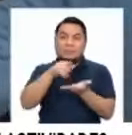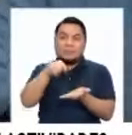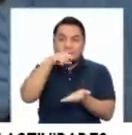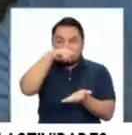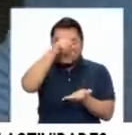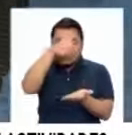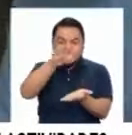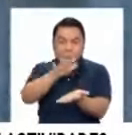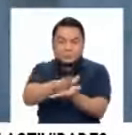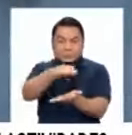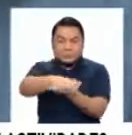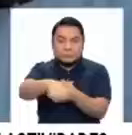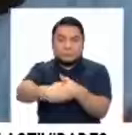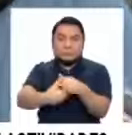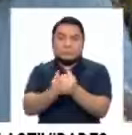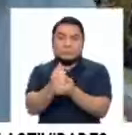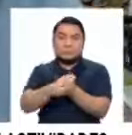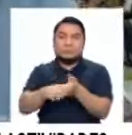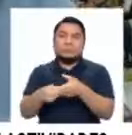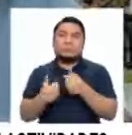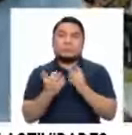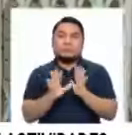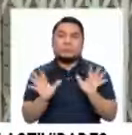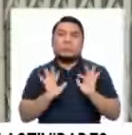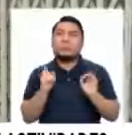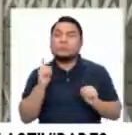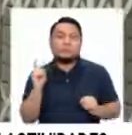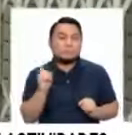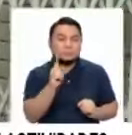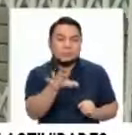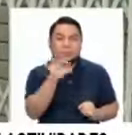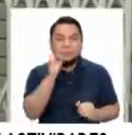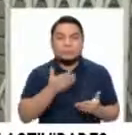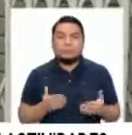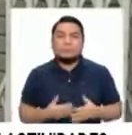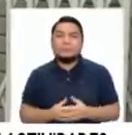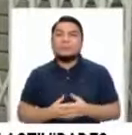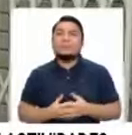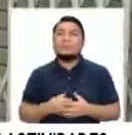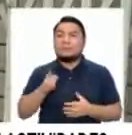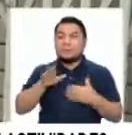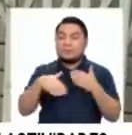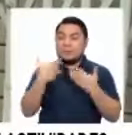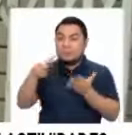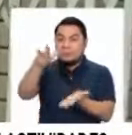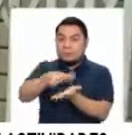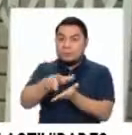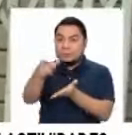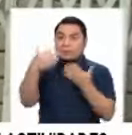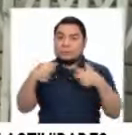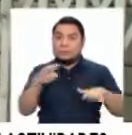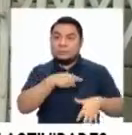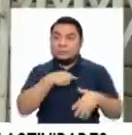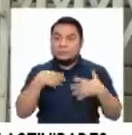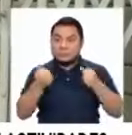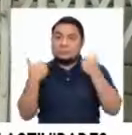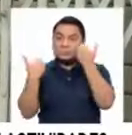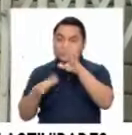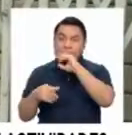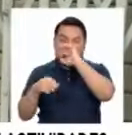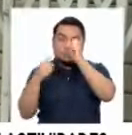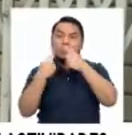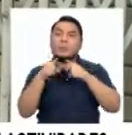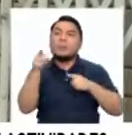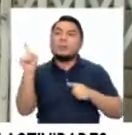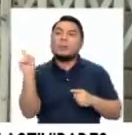acá y puede seguir revisando otros productos, ¿no? O sea, ustedes ya tienen la aprobación del Ministerio de Salud, sí. Sin embargo, desean